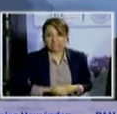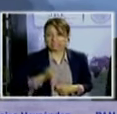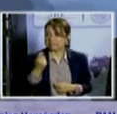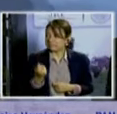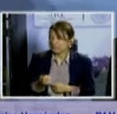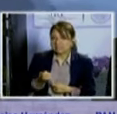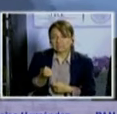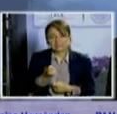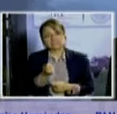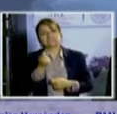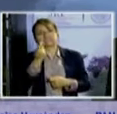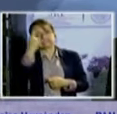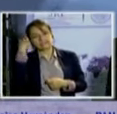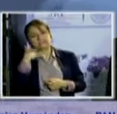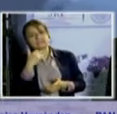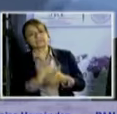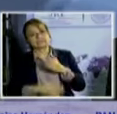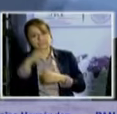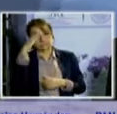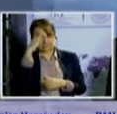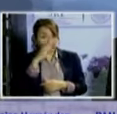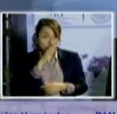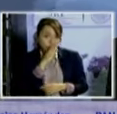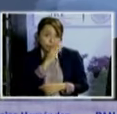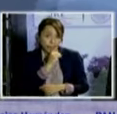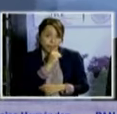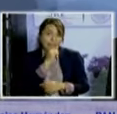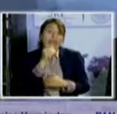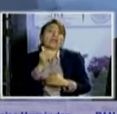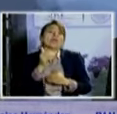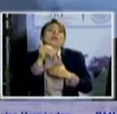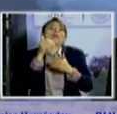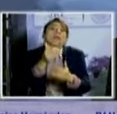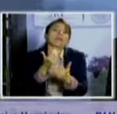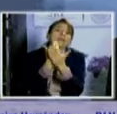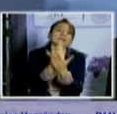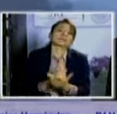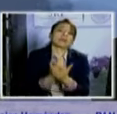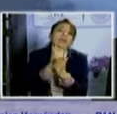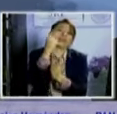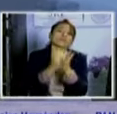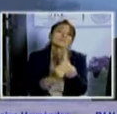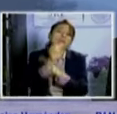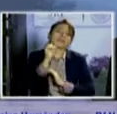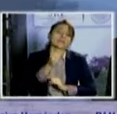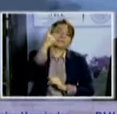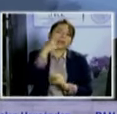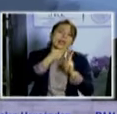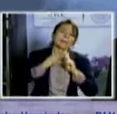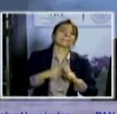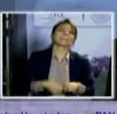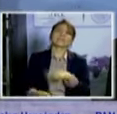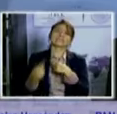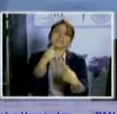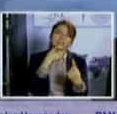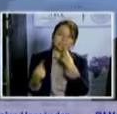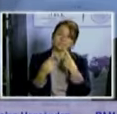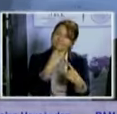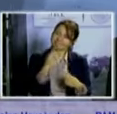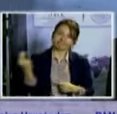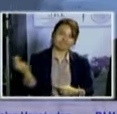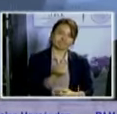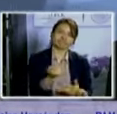clara. Y yo creo que así como estamos pidiendo que se abra un debate incluyente al seno de las Naciones Unidas, pues también tendríamos como